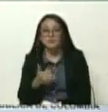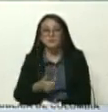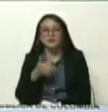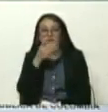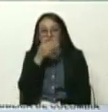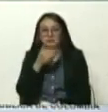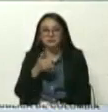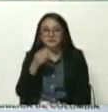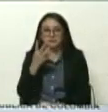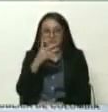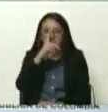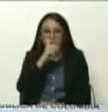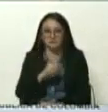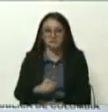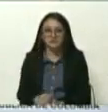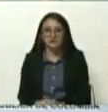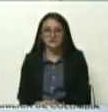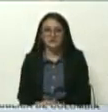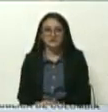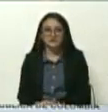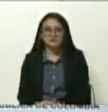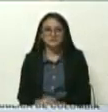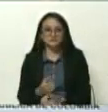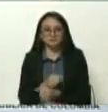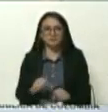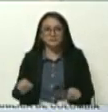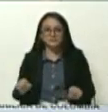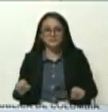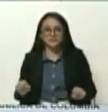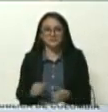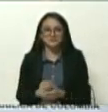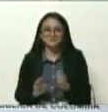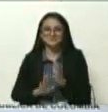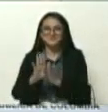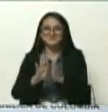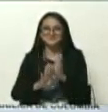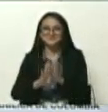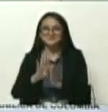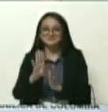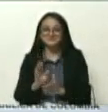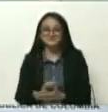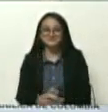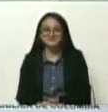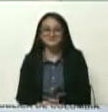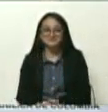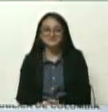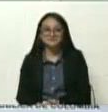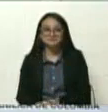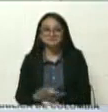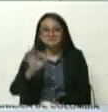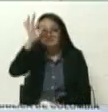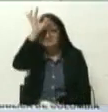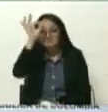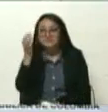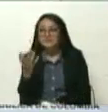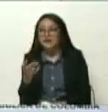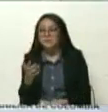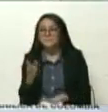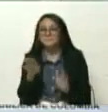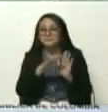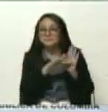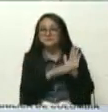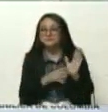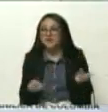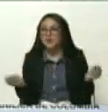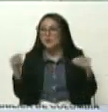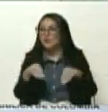de 4 años por la imposibilidad de avanzar debido al desconocimiento de los protocolos